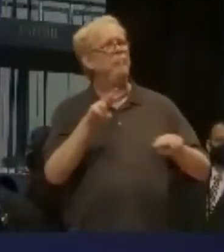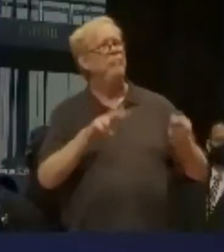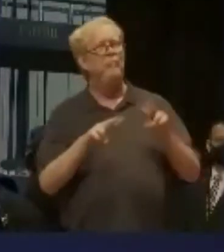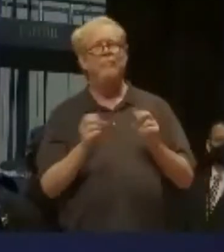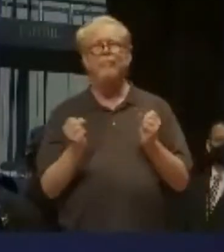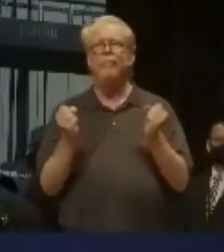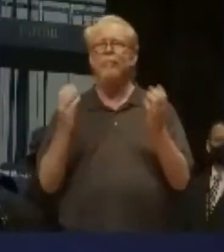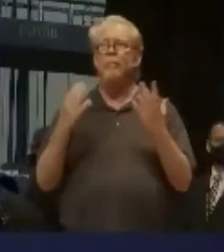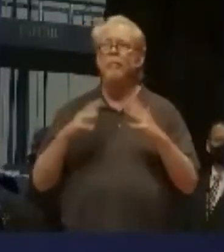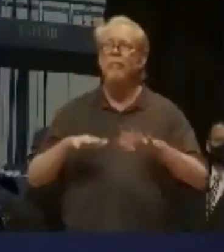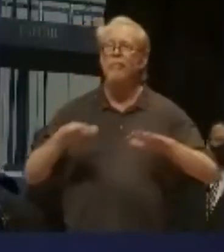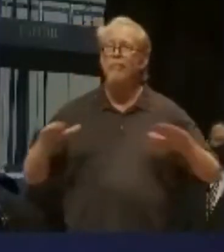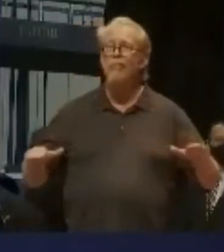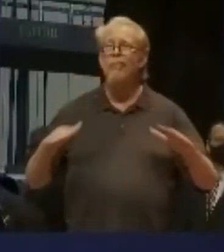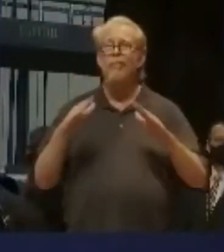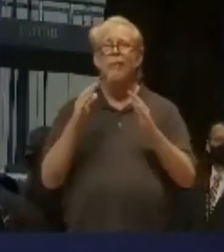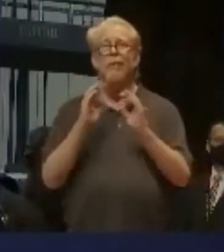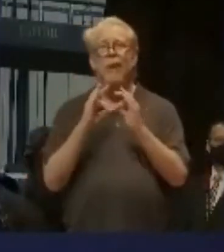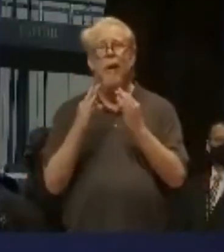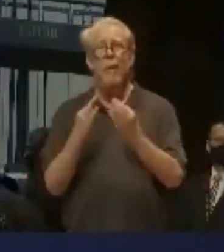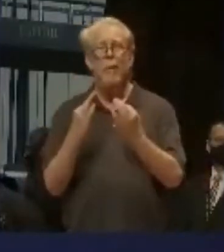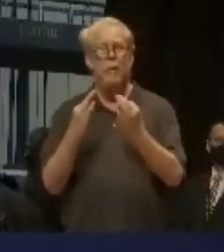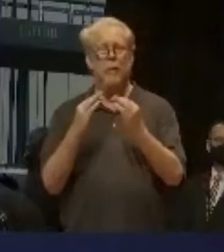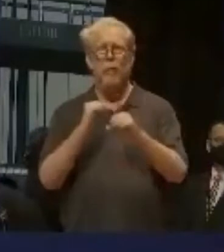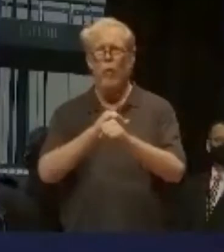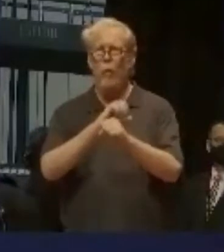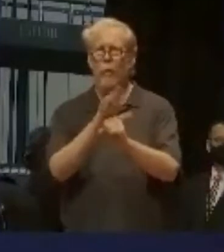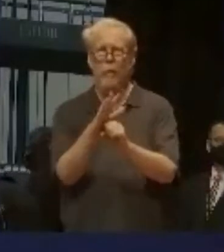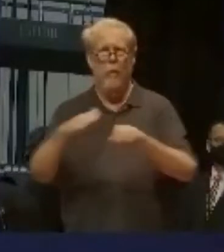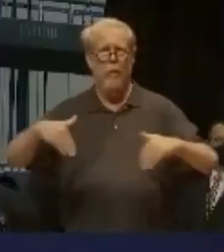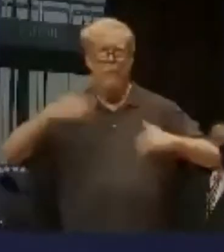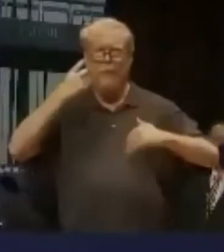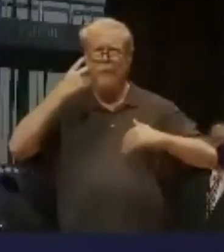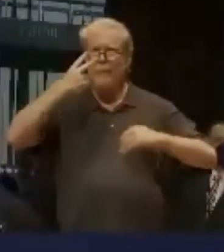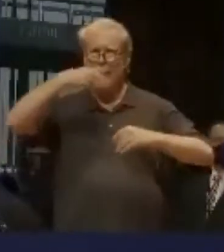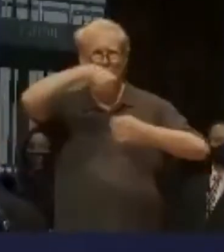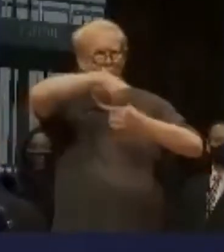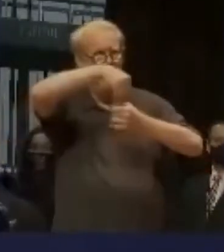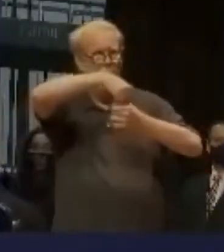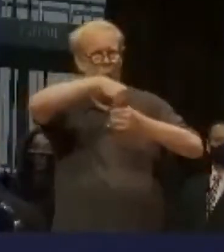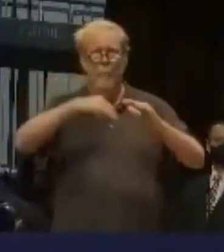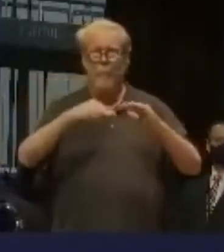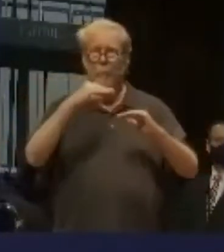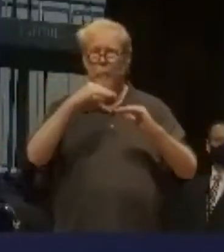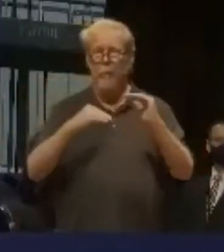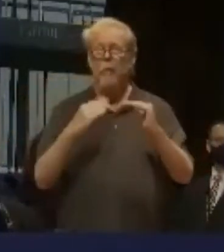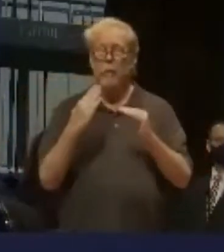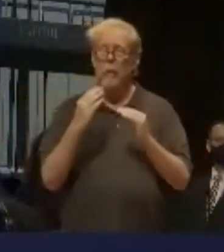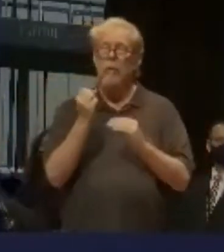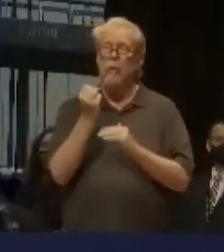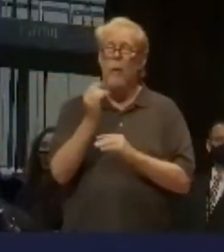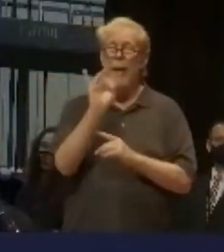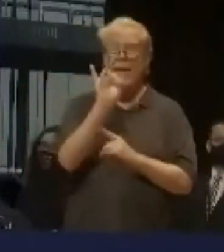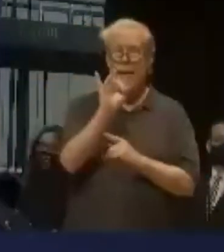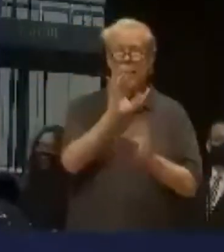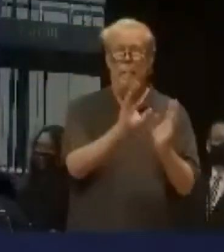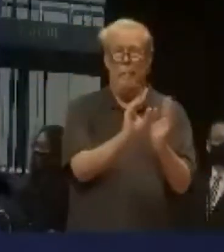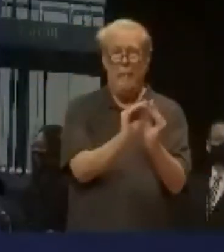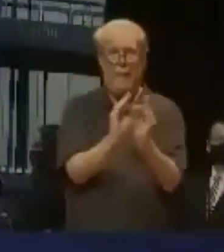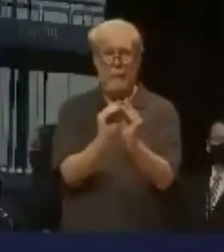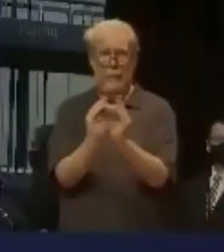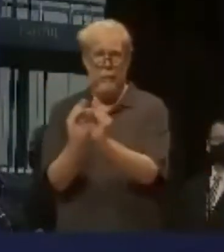para la comunidad, porque muchas de las familias debido a COVID y demás no han visto los edificios. Así que queremos utilizar estos meses para abrir